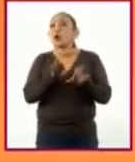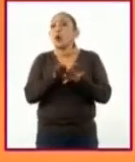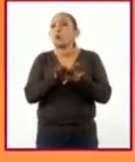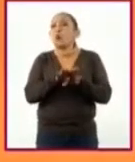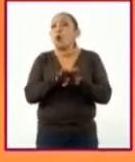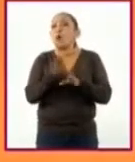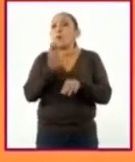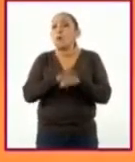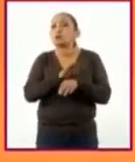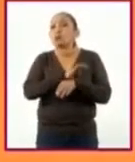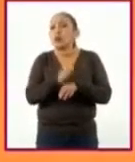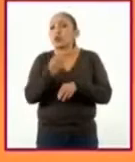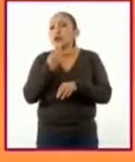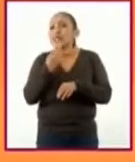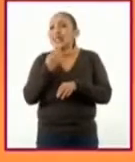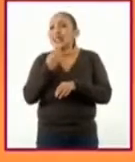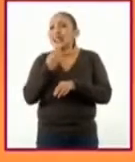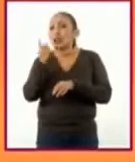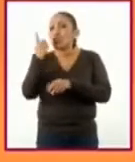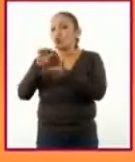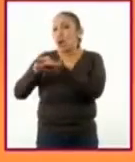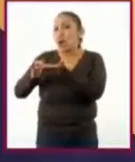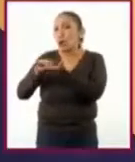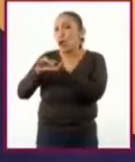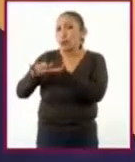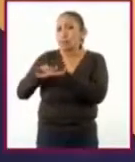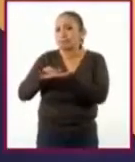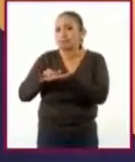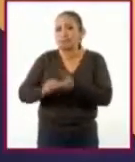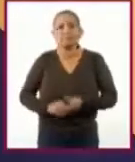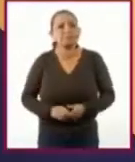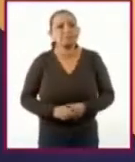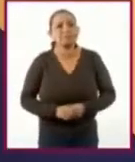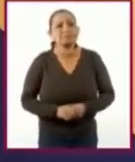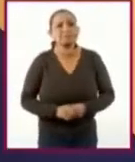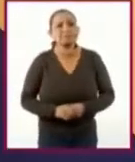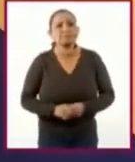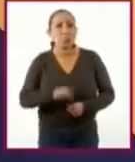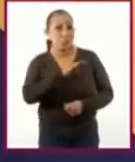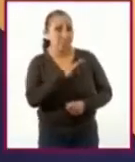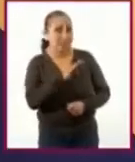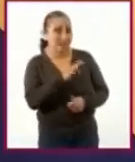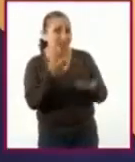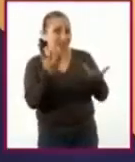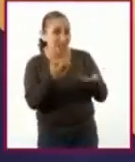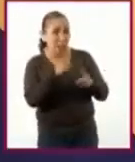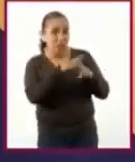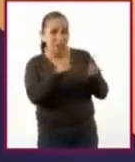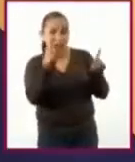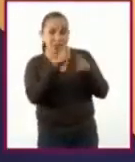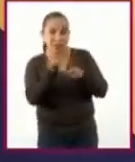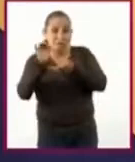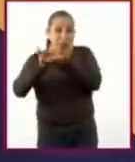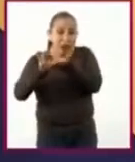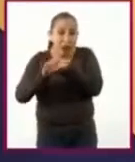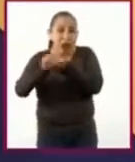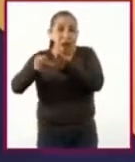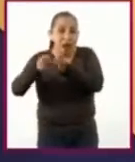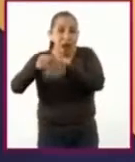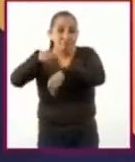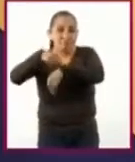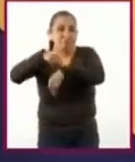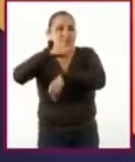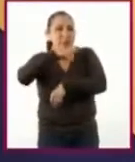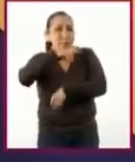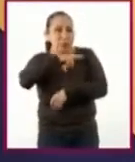circunstancias más puede ayudarles el uso de una calculadora? Puede ayudar a hacer una gran cantidad de operaciones en menor